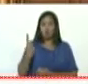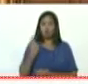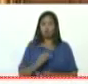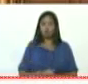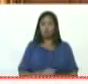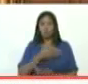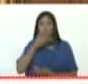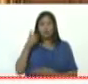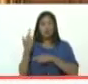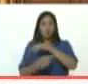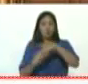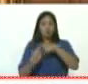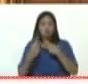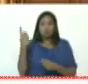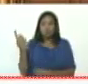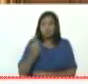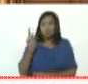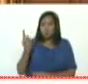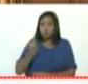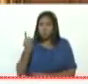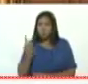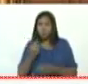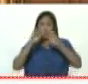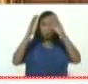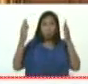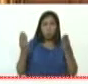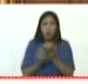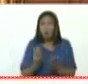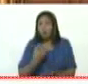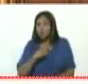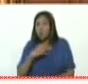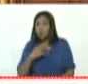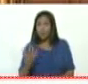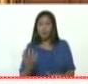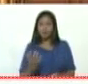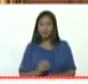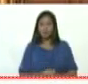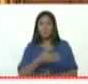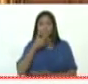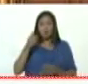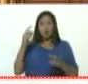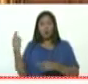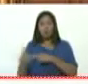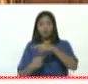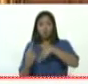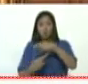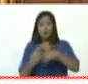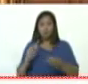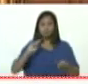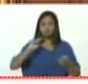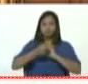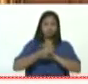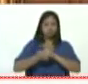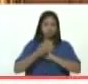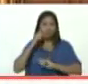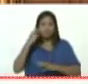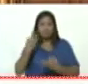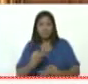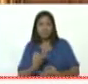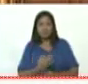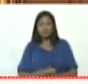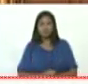Los mejores revolucionarios solitos por el mundo. No. El mejor revolucionario es el que transforma la realidad